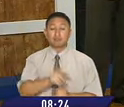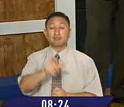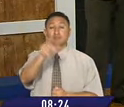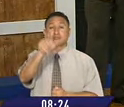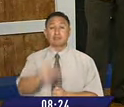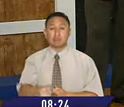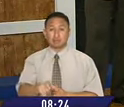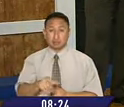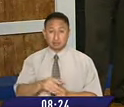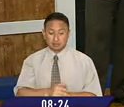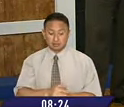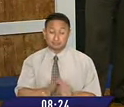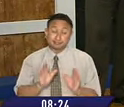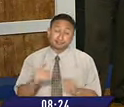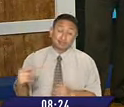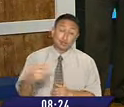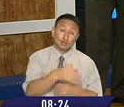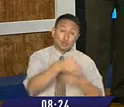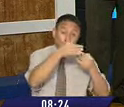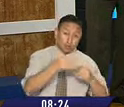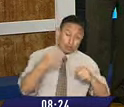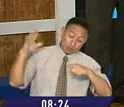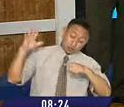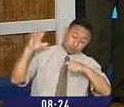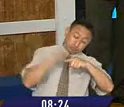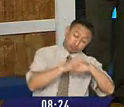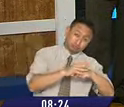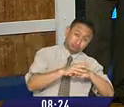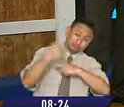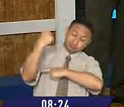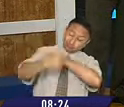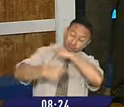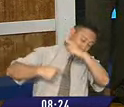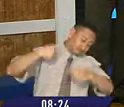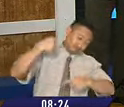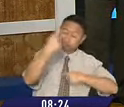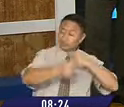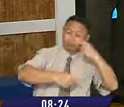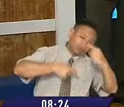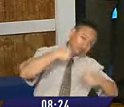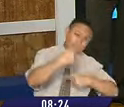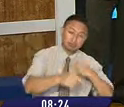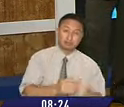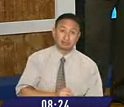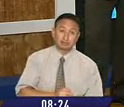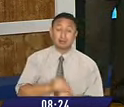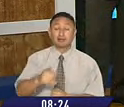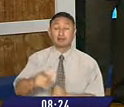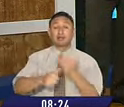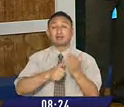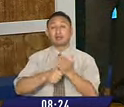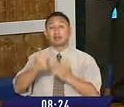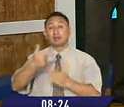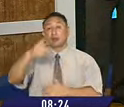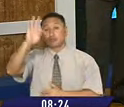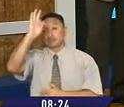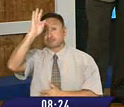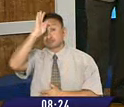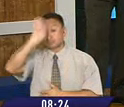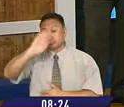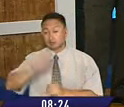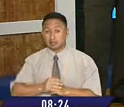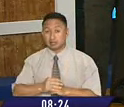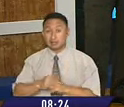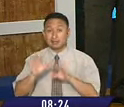desgracia, estuvo en el momento de un aluvión en La Gasca, arrastrado. Luego llega al sistema público, no le hacen la asepsia